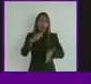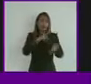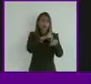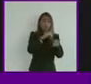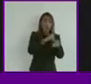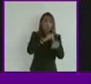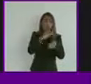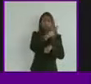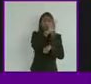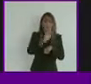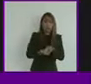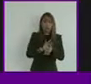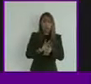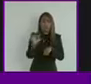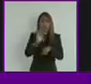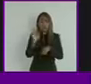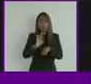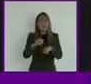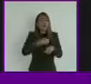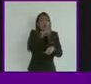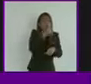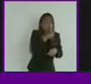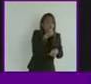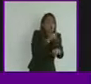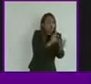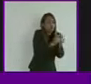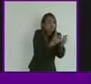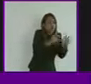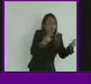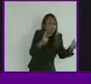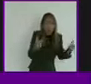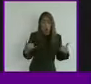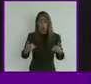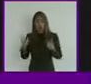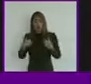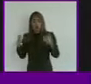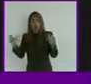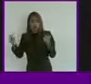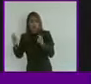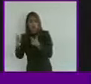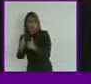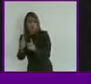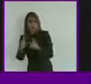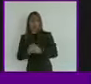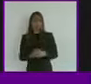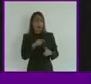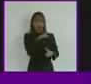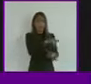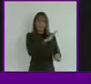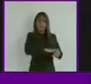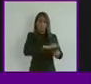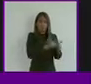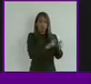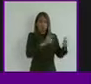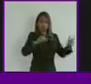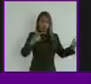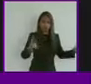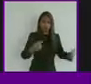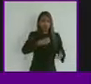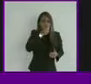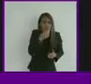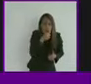haber más ancianos que jóvenes. No te distraigan, digo, no. Va a haber mucho más ancianos que jóvenes. Y en ese sentido,